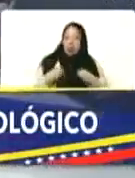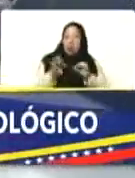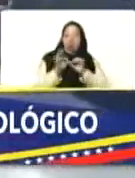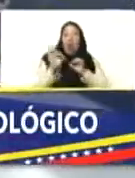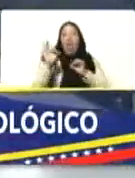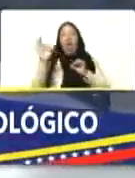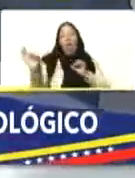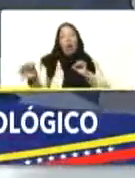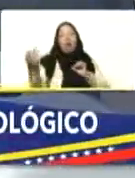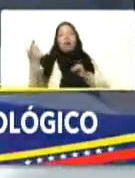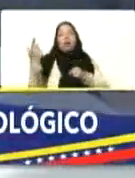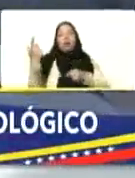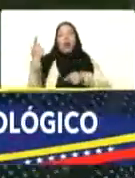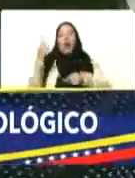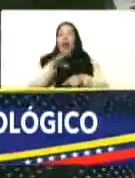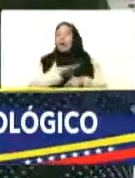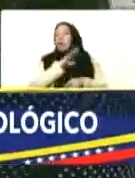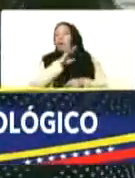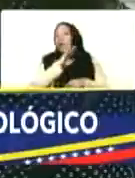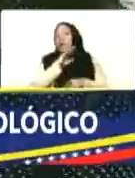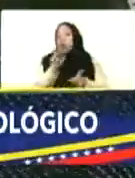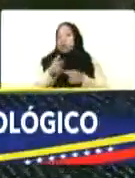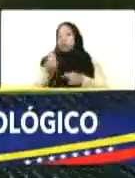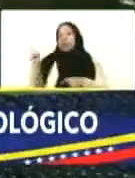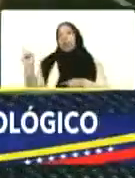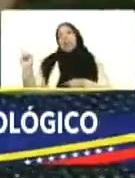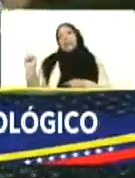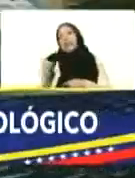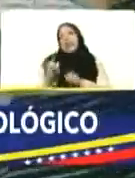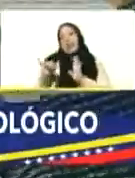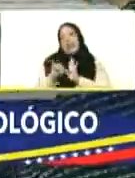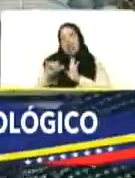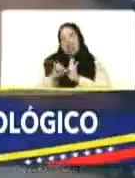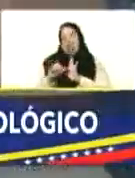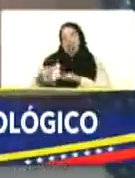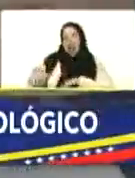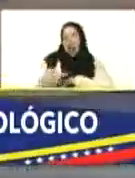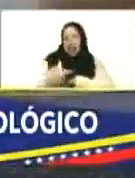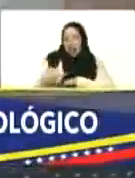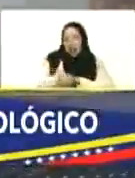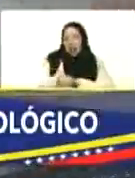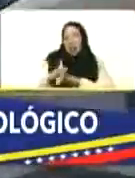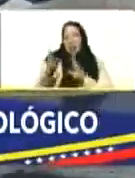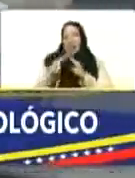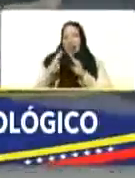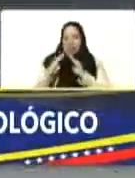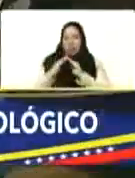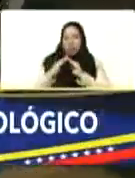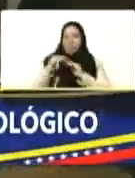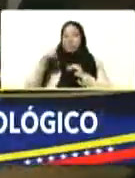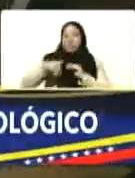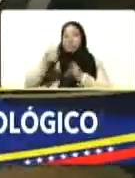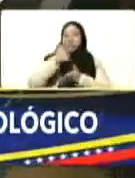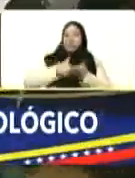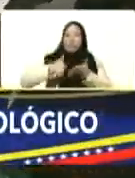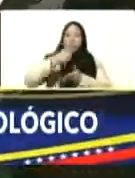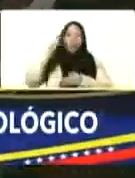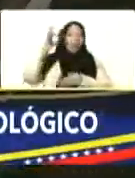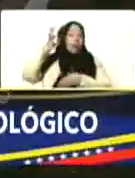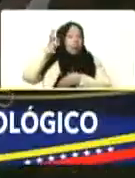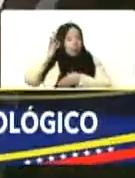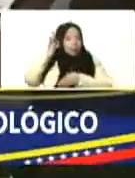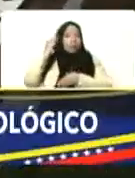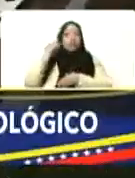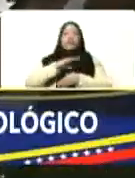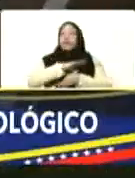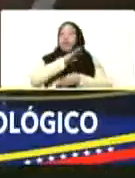tratamiento de alto costo. Ya van a tener esta farmacia más cerca de su domicilio. Decirle que esta farmacia ya cuenta con su analista de